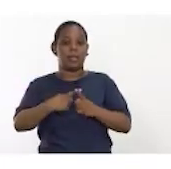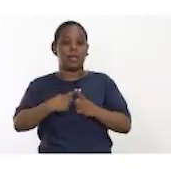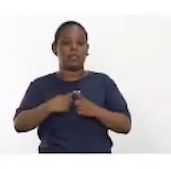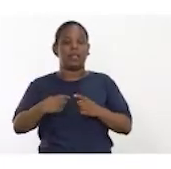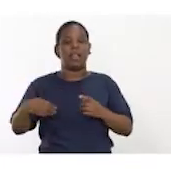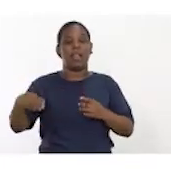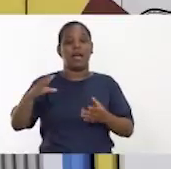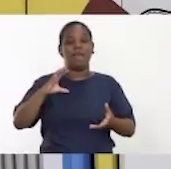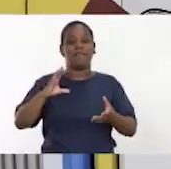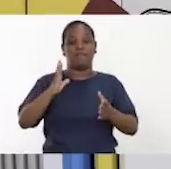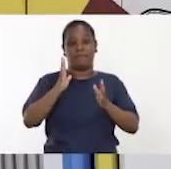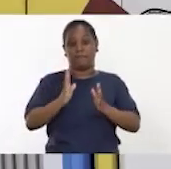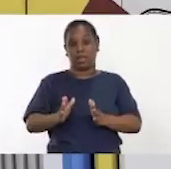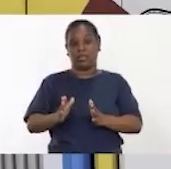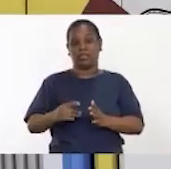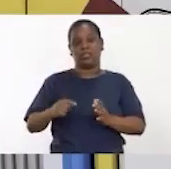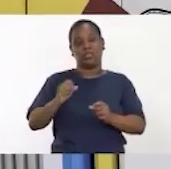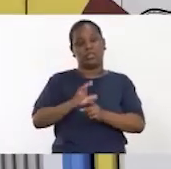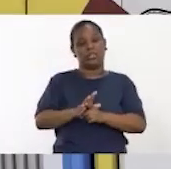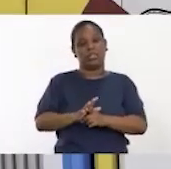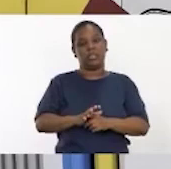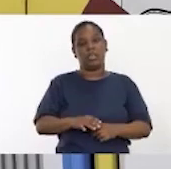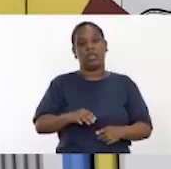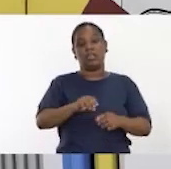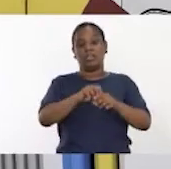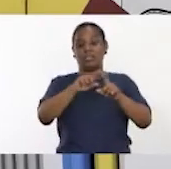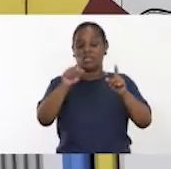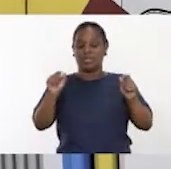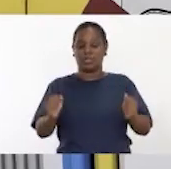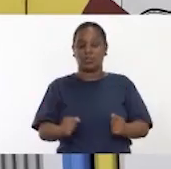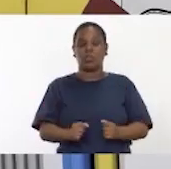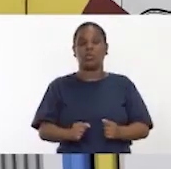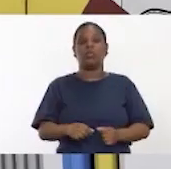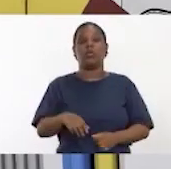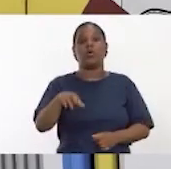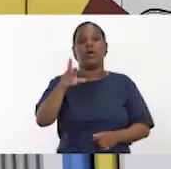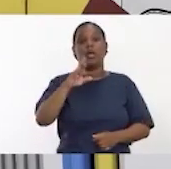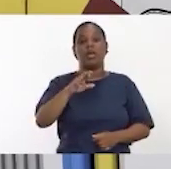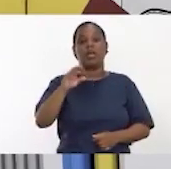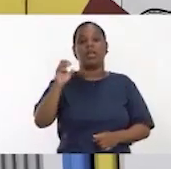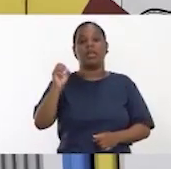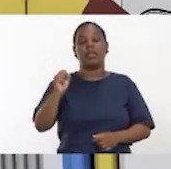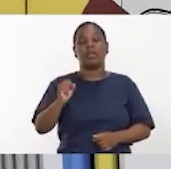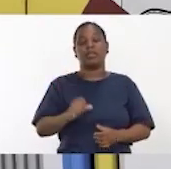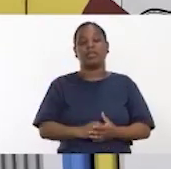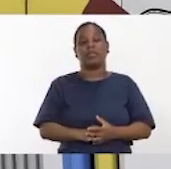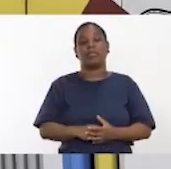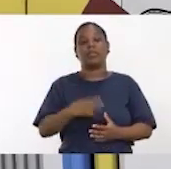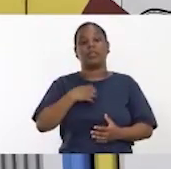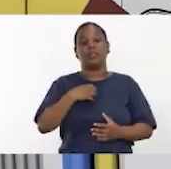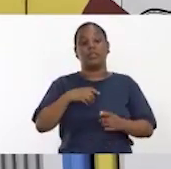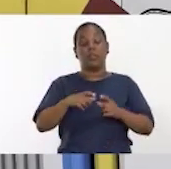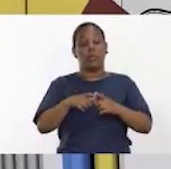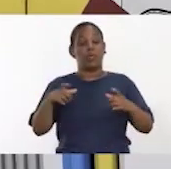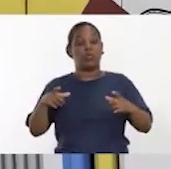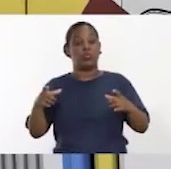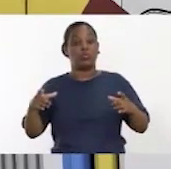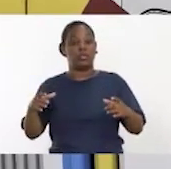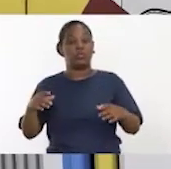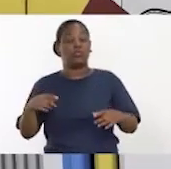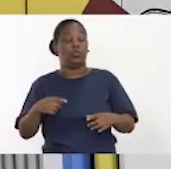inicial. Circuito RLC. Y ya tenemos las oscilaciones